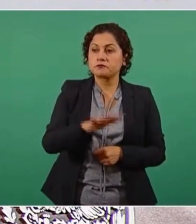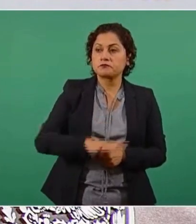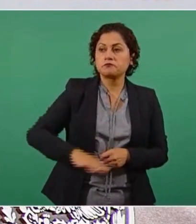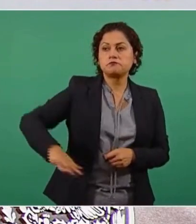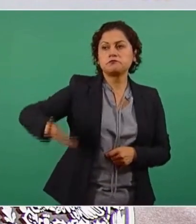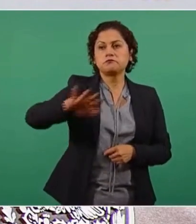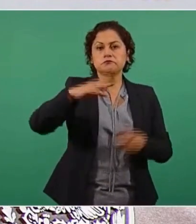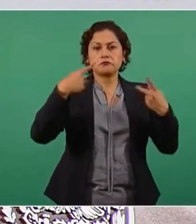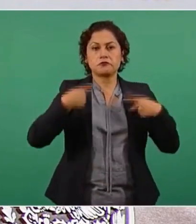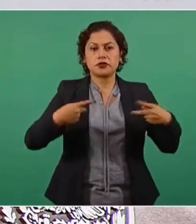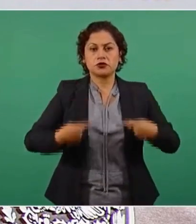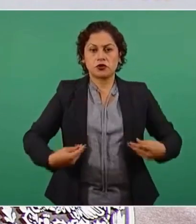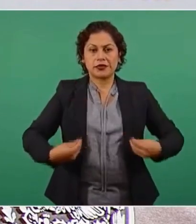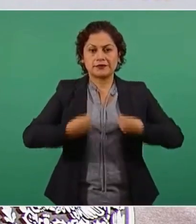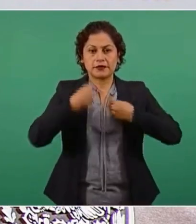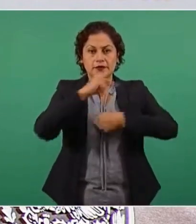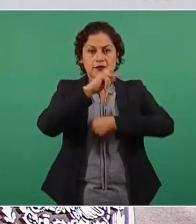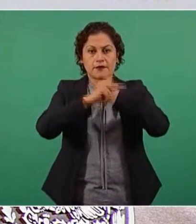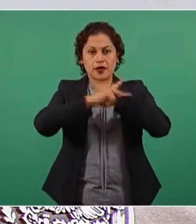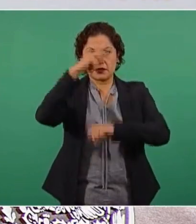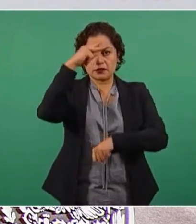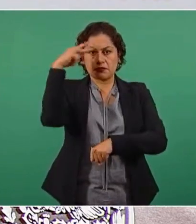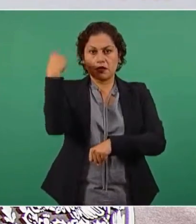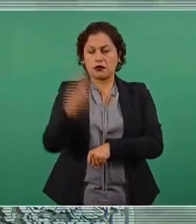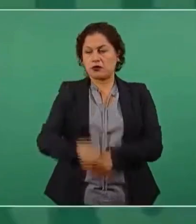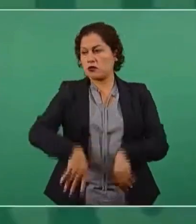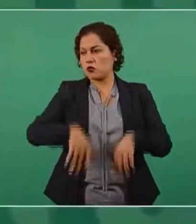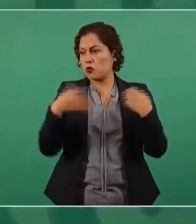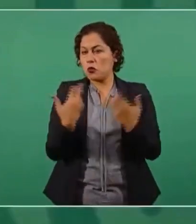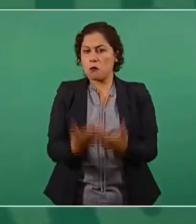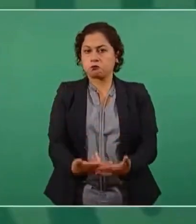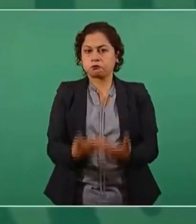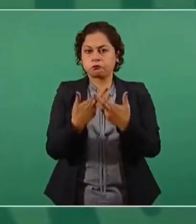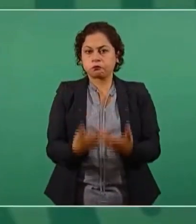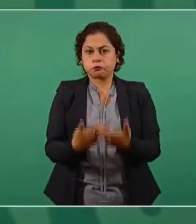y solo el pueblo puede salvar al pueblo.